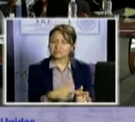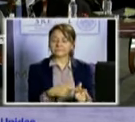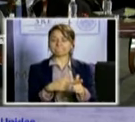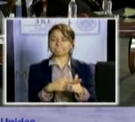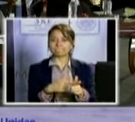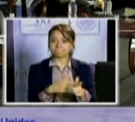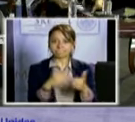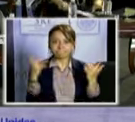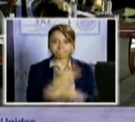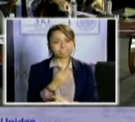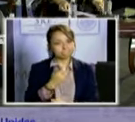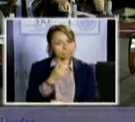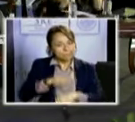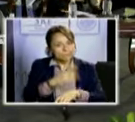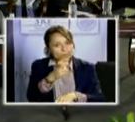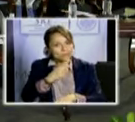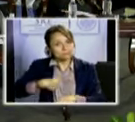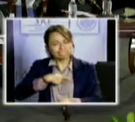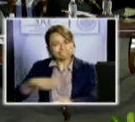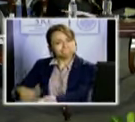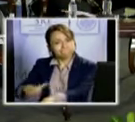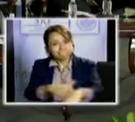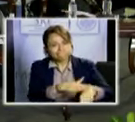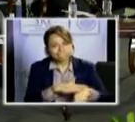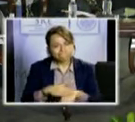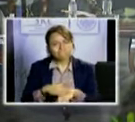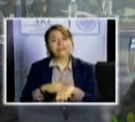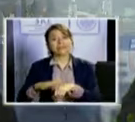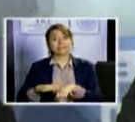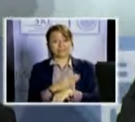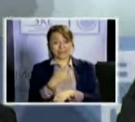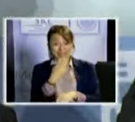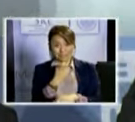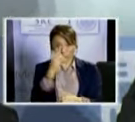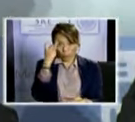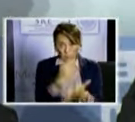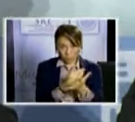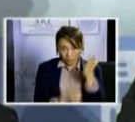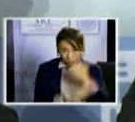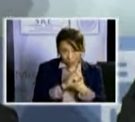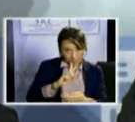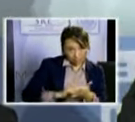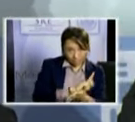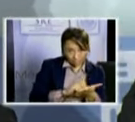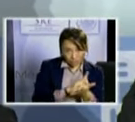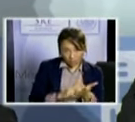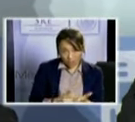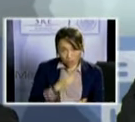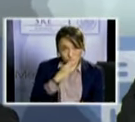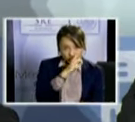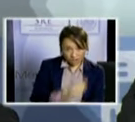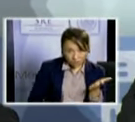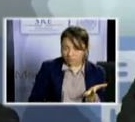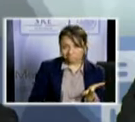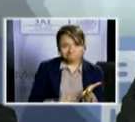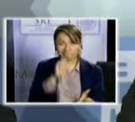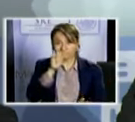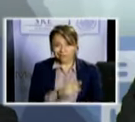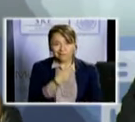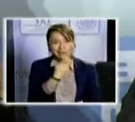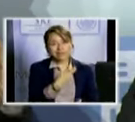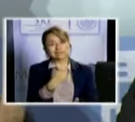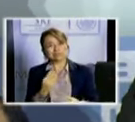problemas asociados, de problemas de violencia, de problemas que afectan a la sociedad en su conjunto, y ya